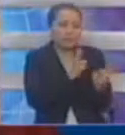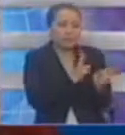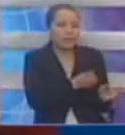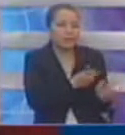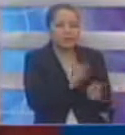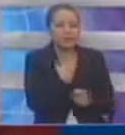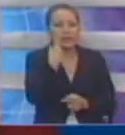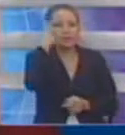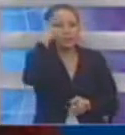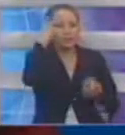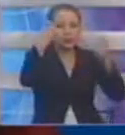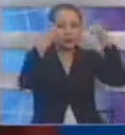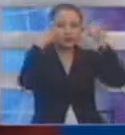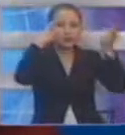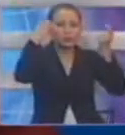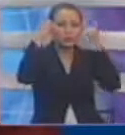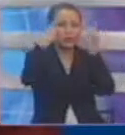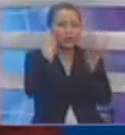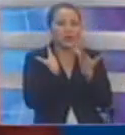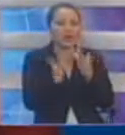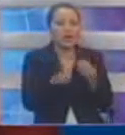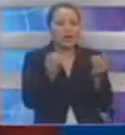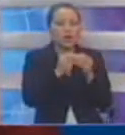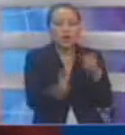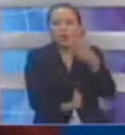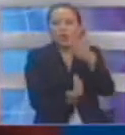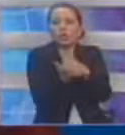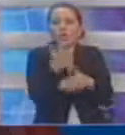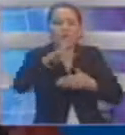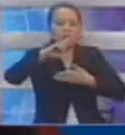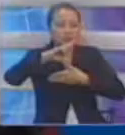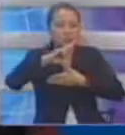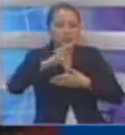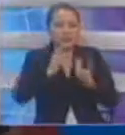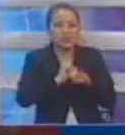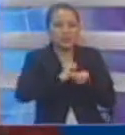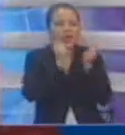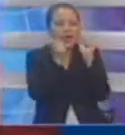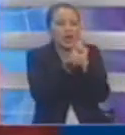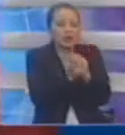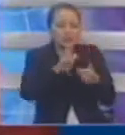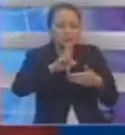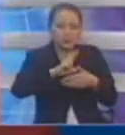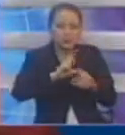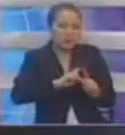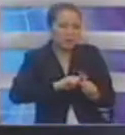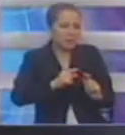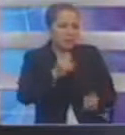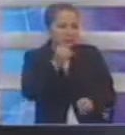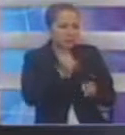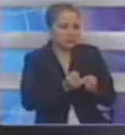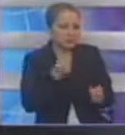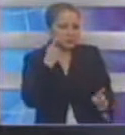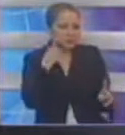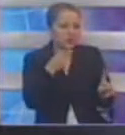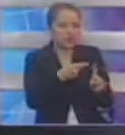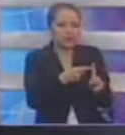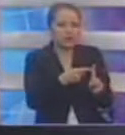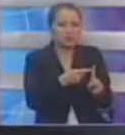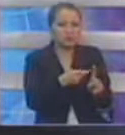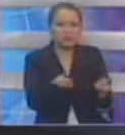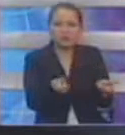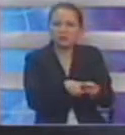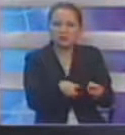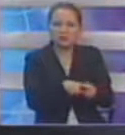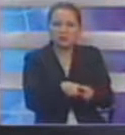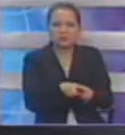sueños redentores, estos sueños de que van a crear una nueva América Latina, que van a refundar América Latina, pero que al final conduce a lo que hemos visto que